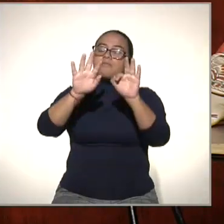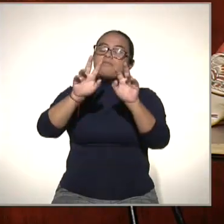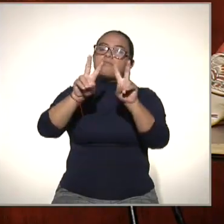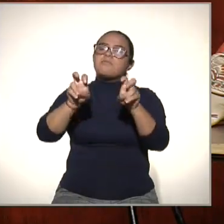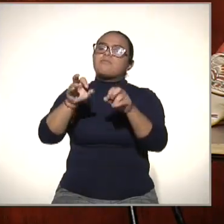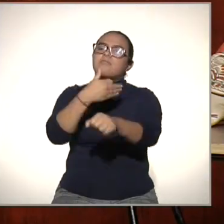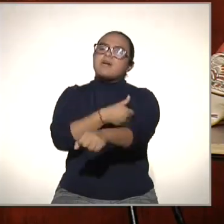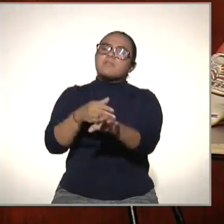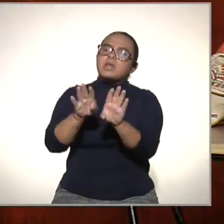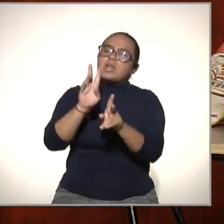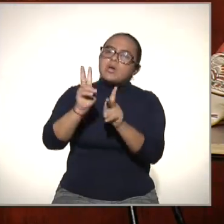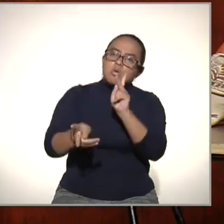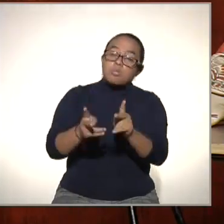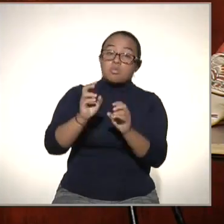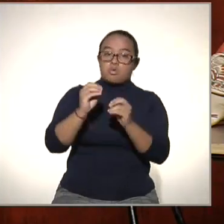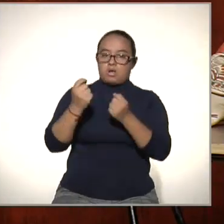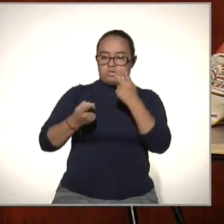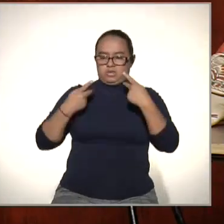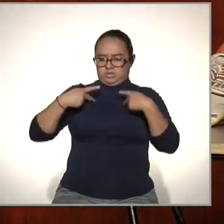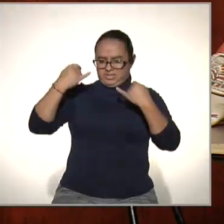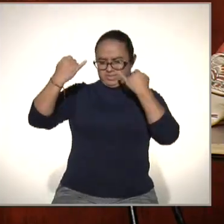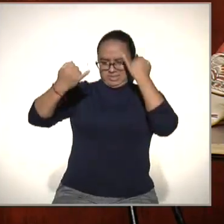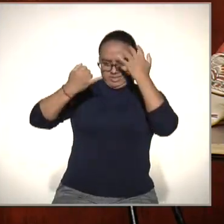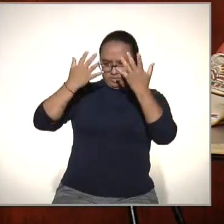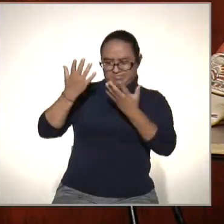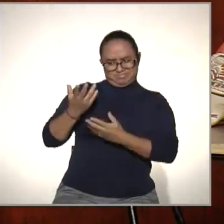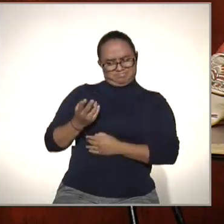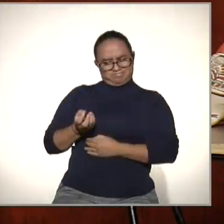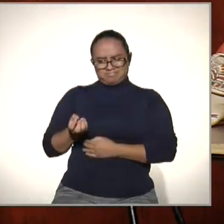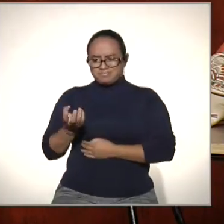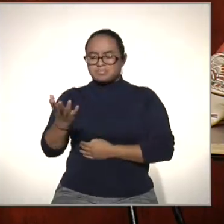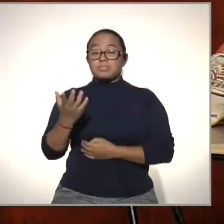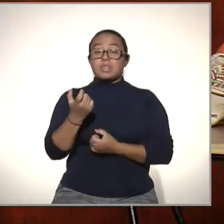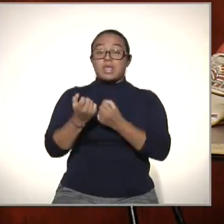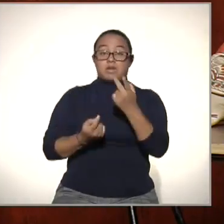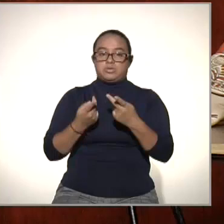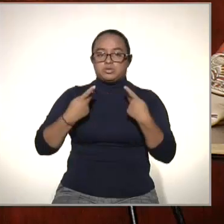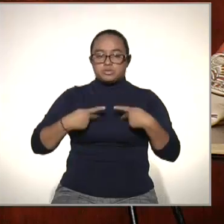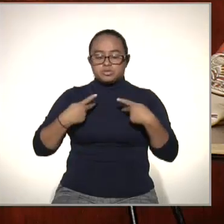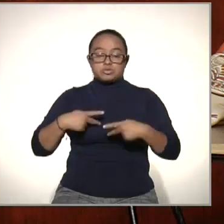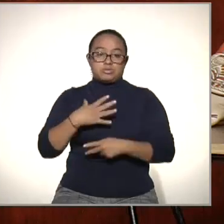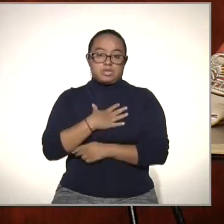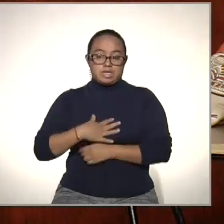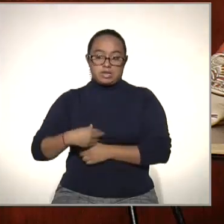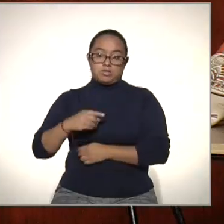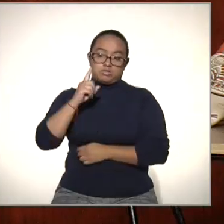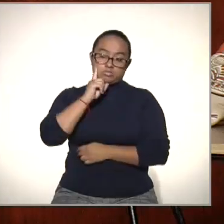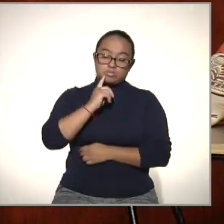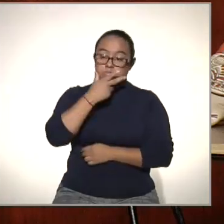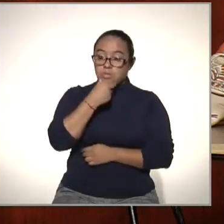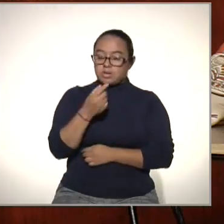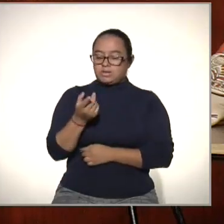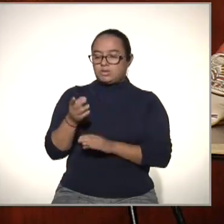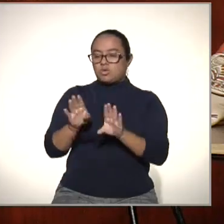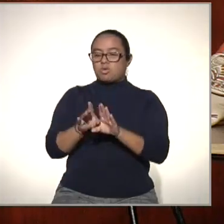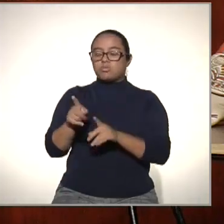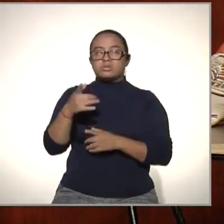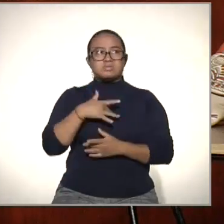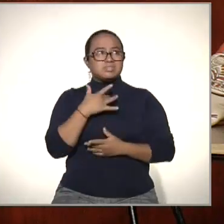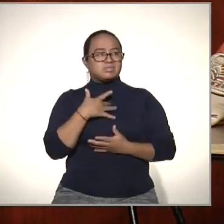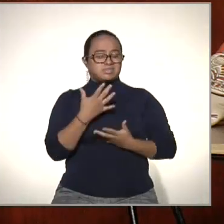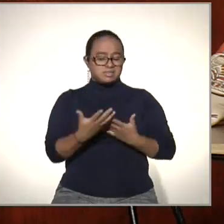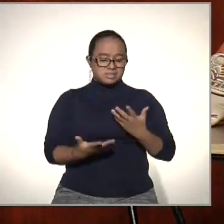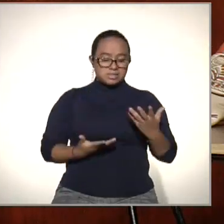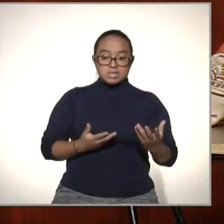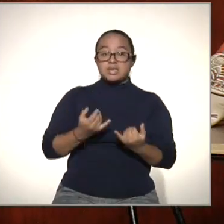prejuicios, los estereotipos que existen, que merman el desarrollo de los hijos, de las hijas, y por supuesto también cómo papás y mamás se enfrentan a este